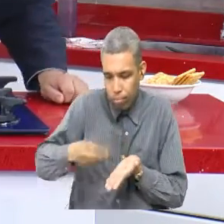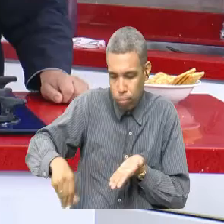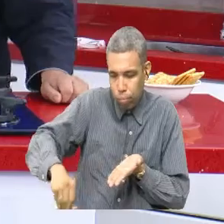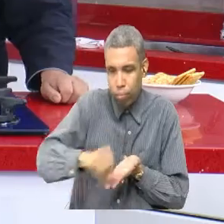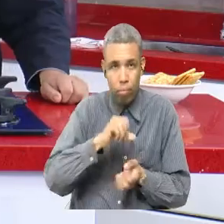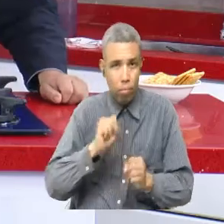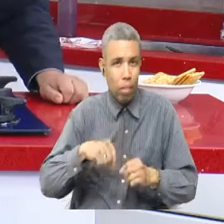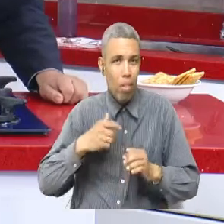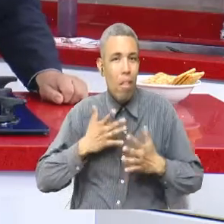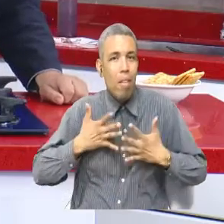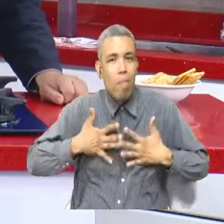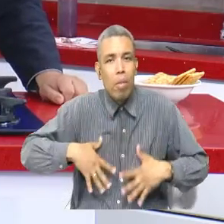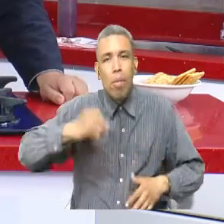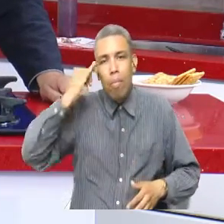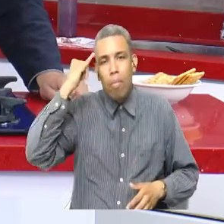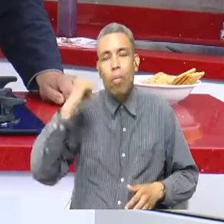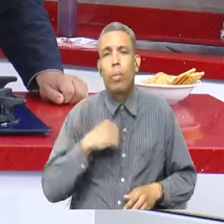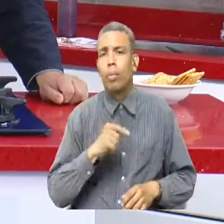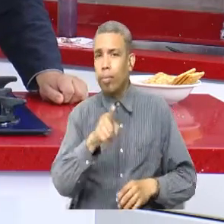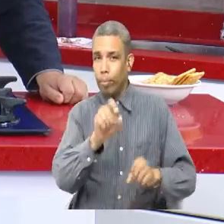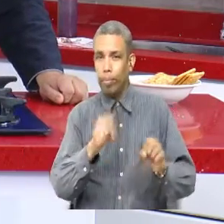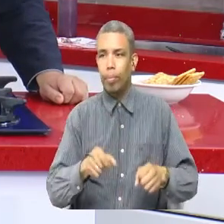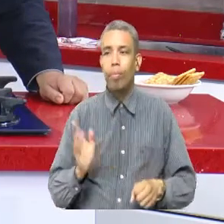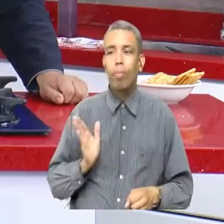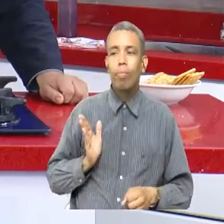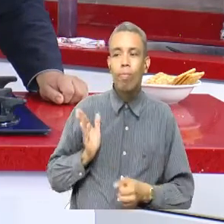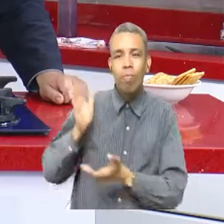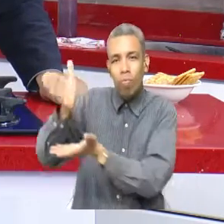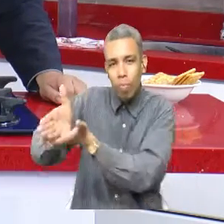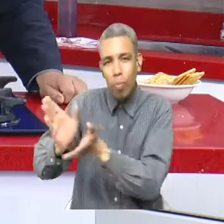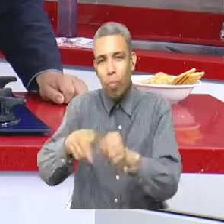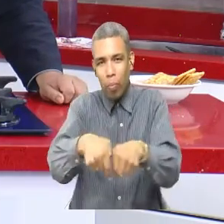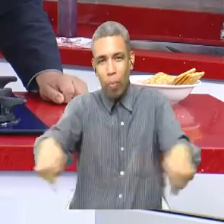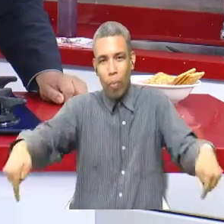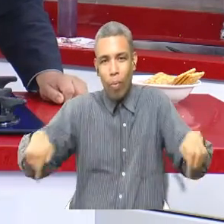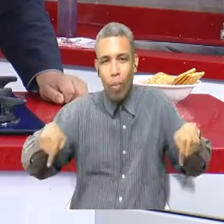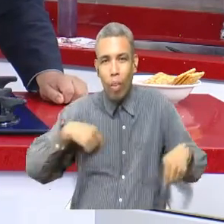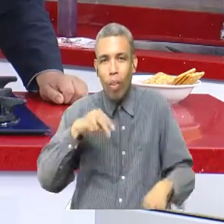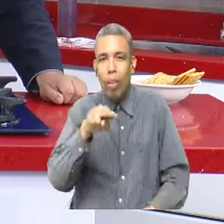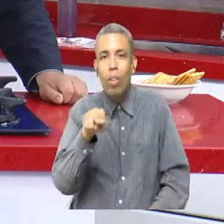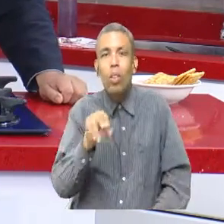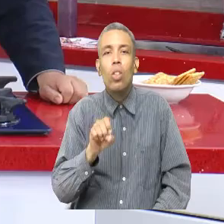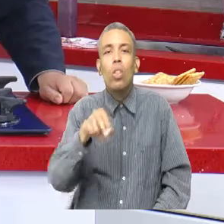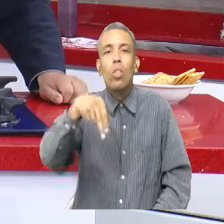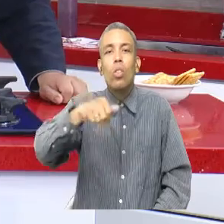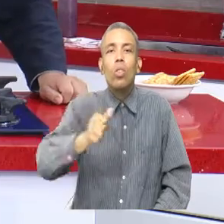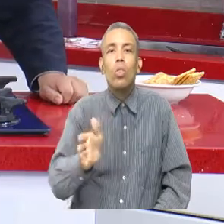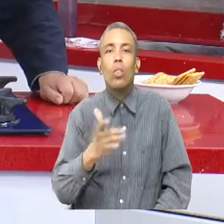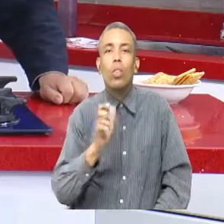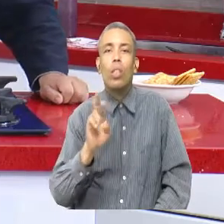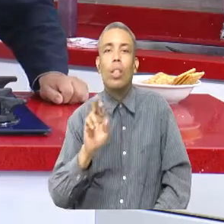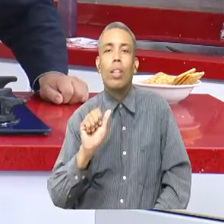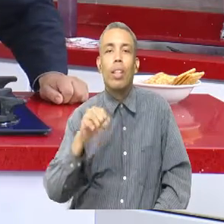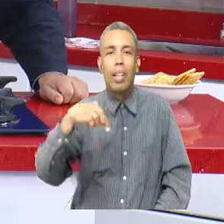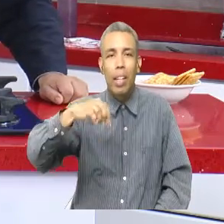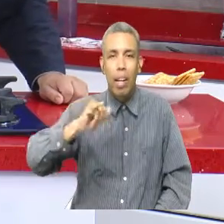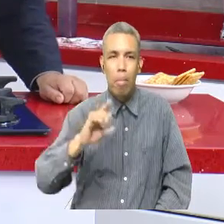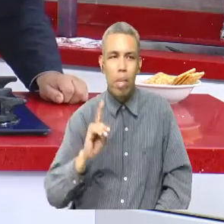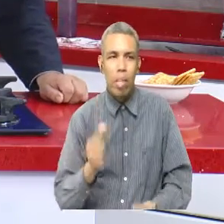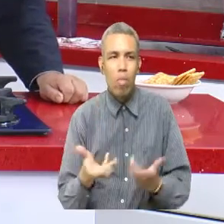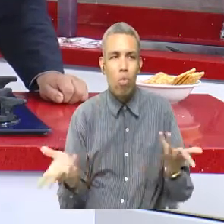que visiten Zona Rápida. Vayan y visiten Zona Rápida porque se encuentran ubicados en... La Floresta, carrera 32,